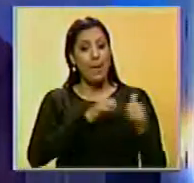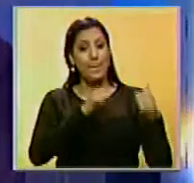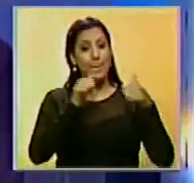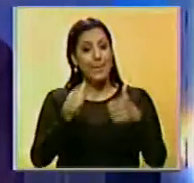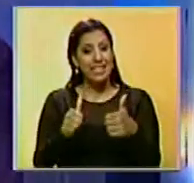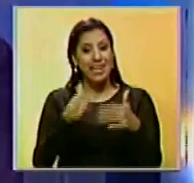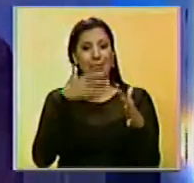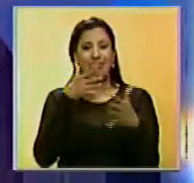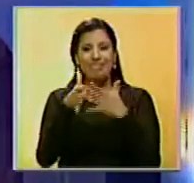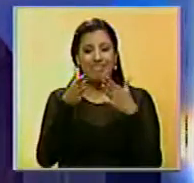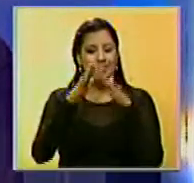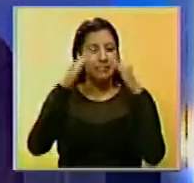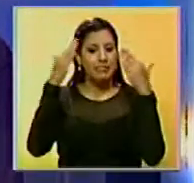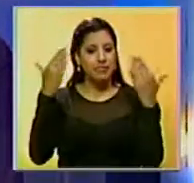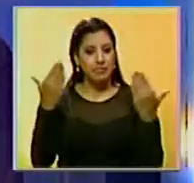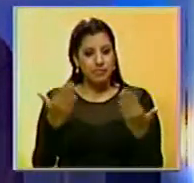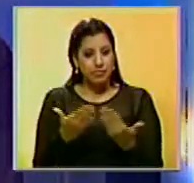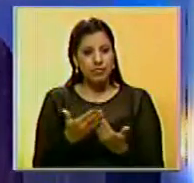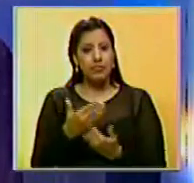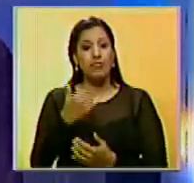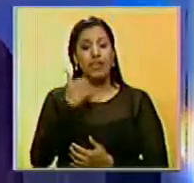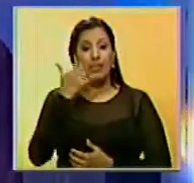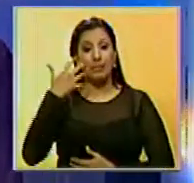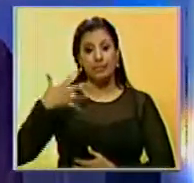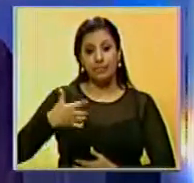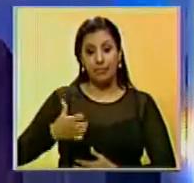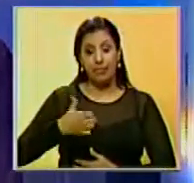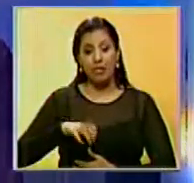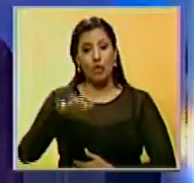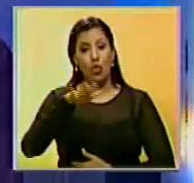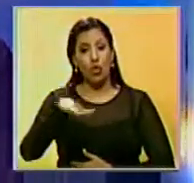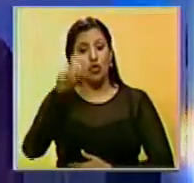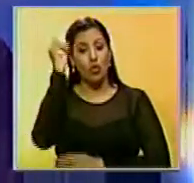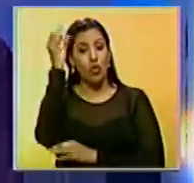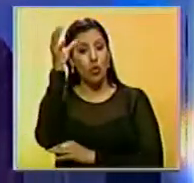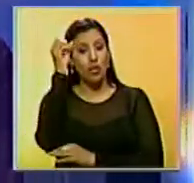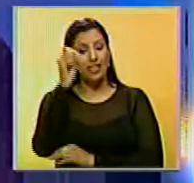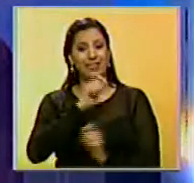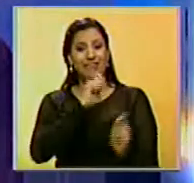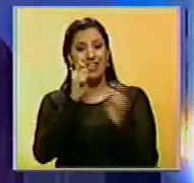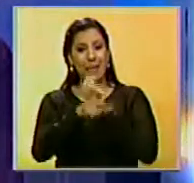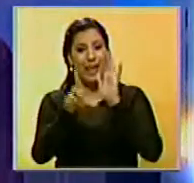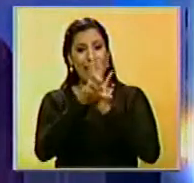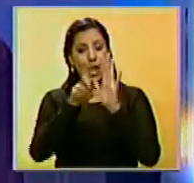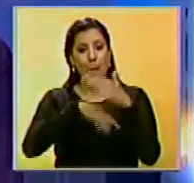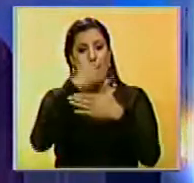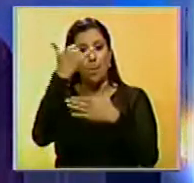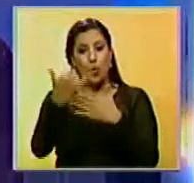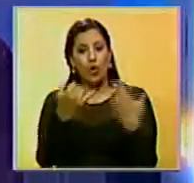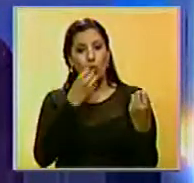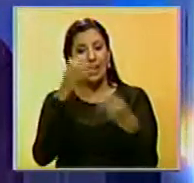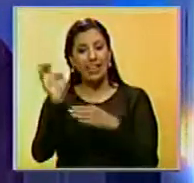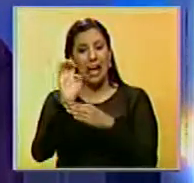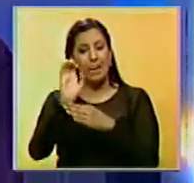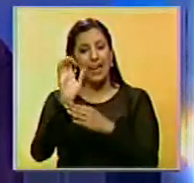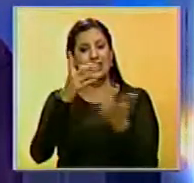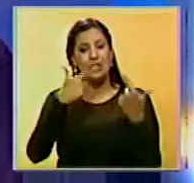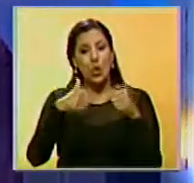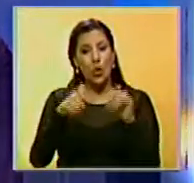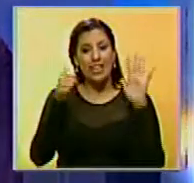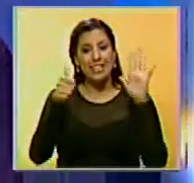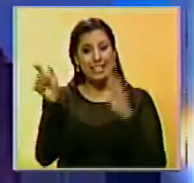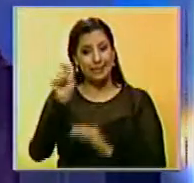Comenzamos nuestro recorrido por lo que pasa en el mundo en Argentina, donde el Congreso convirtió en ley el proyecto que declara la emergencia ocupacional